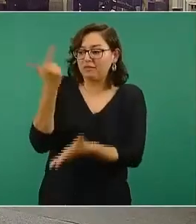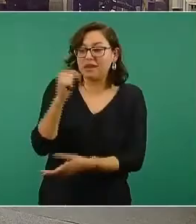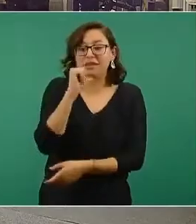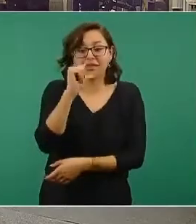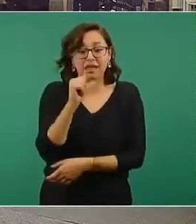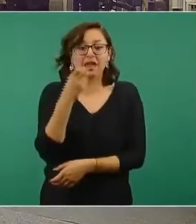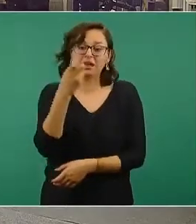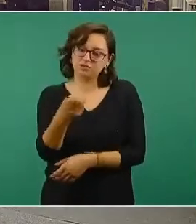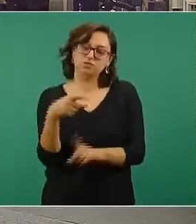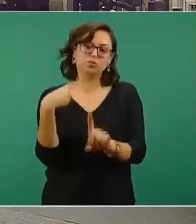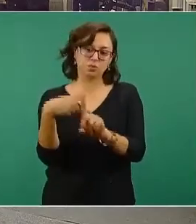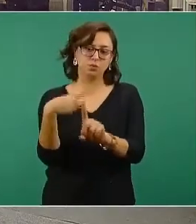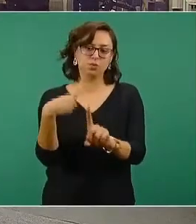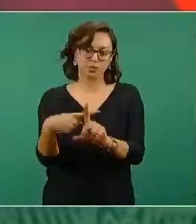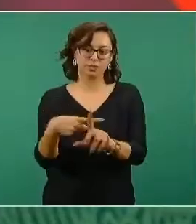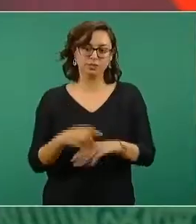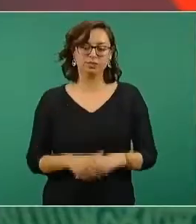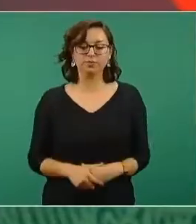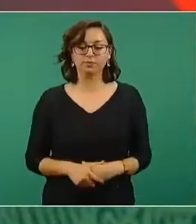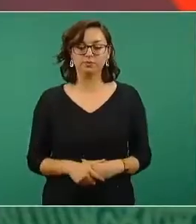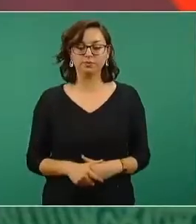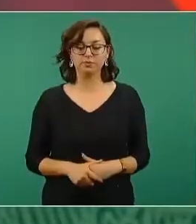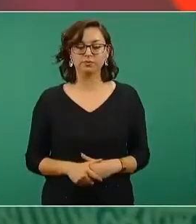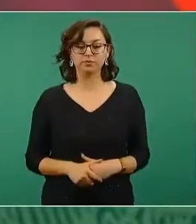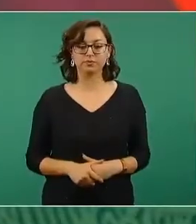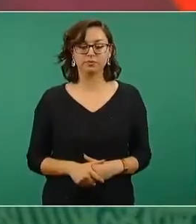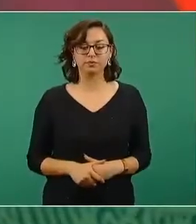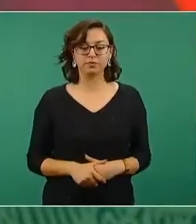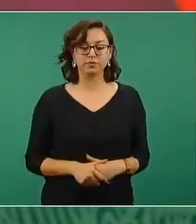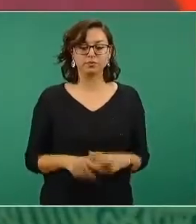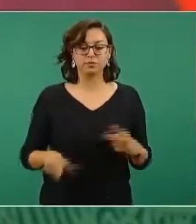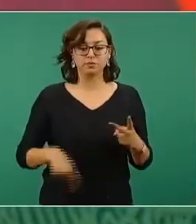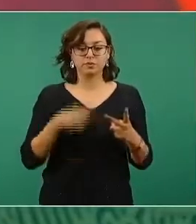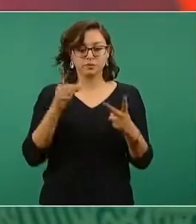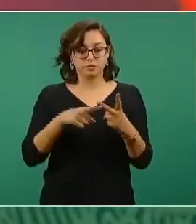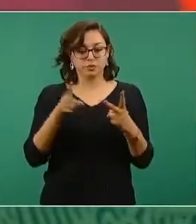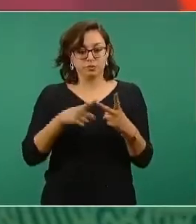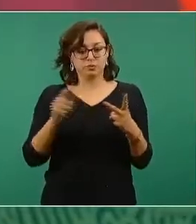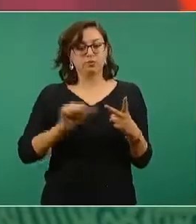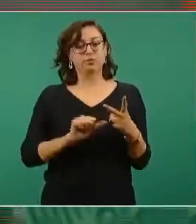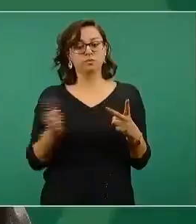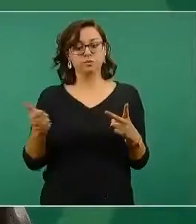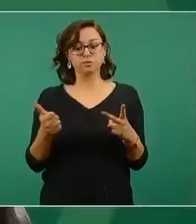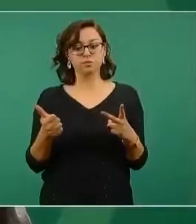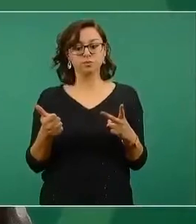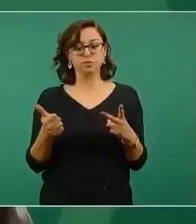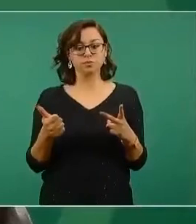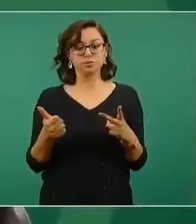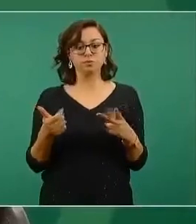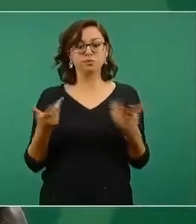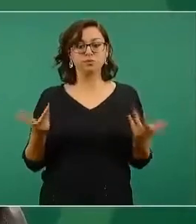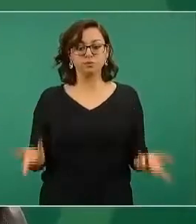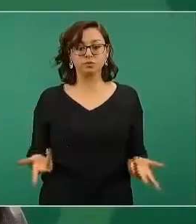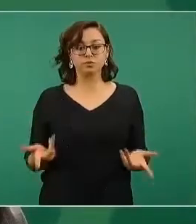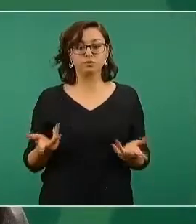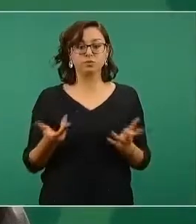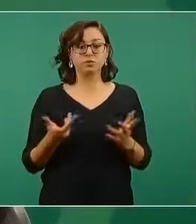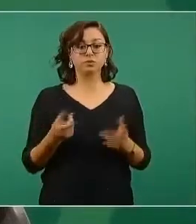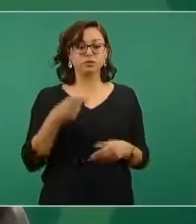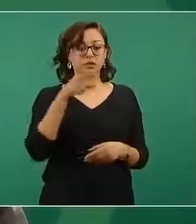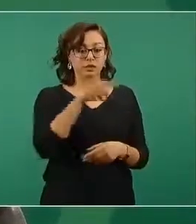¿no? Ahora, la otra cosa que se está evaluando es qué tanto impacto tienen las